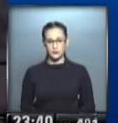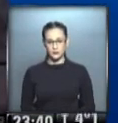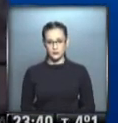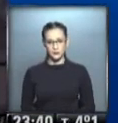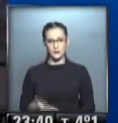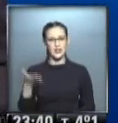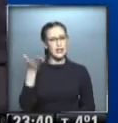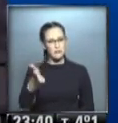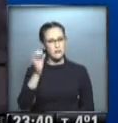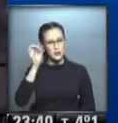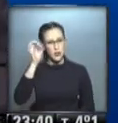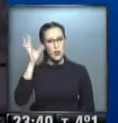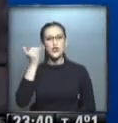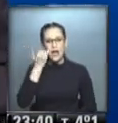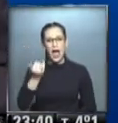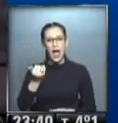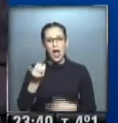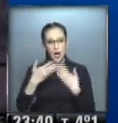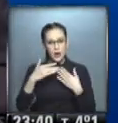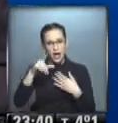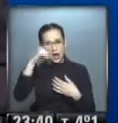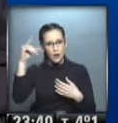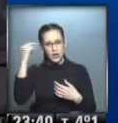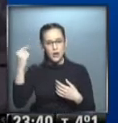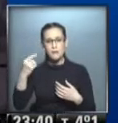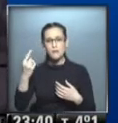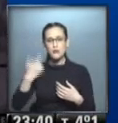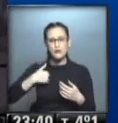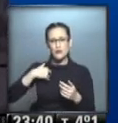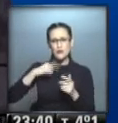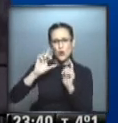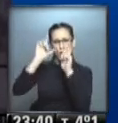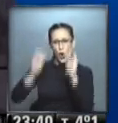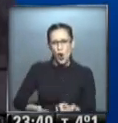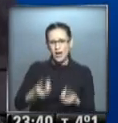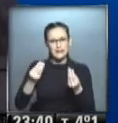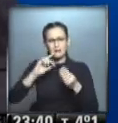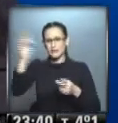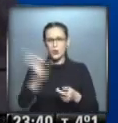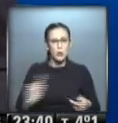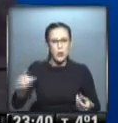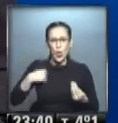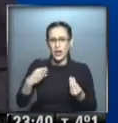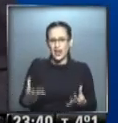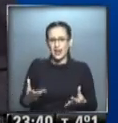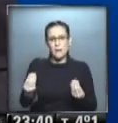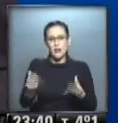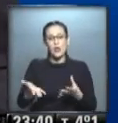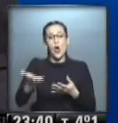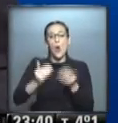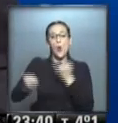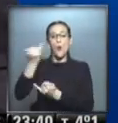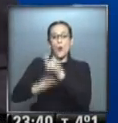Pido perdón, ya le doy el pase a Gaby Previtera, pero no puedo creer la impunidad de Estados Unidos. Escuchaban la noticia que nos daba Félix